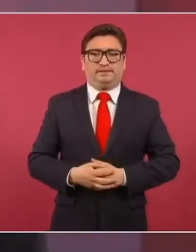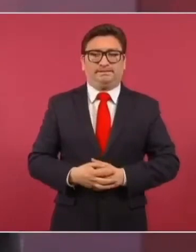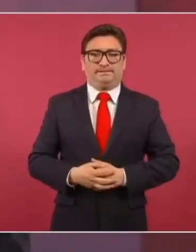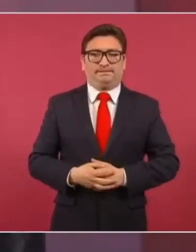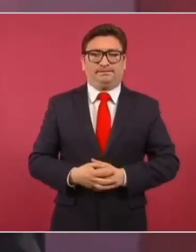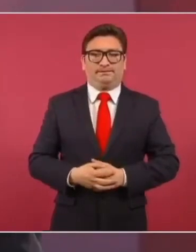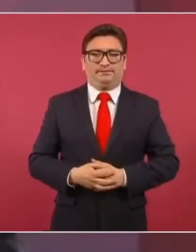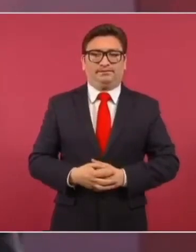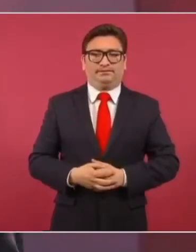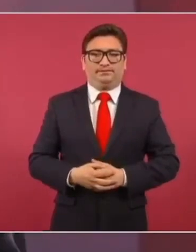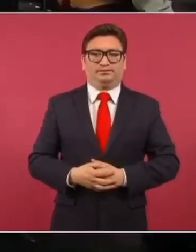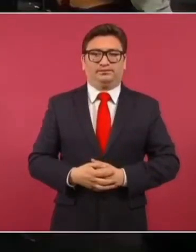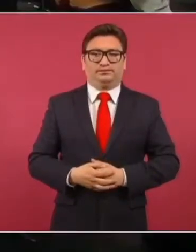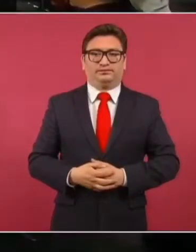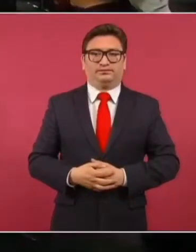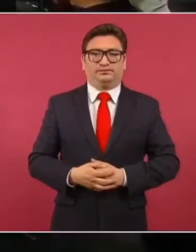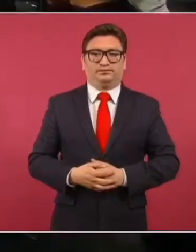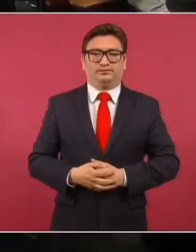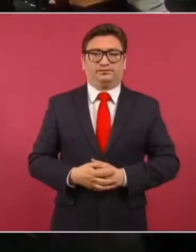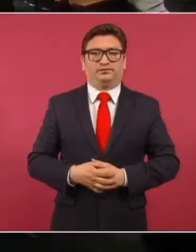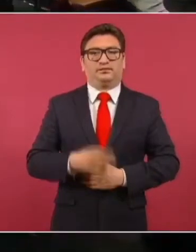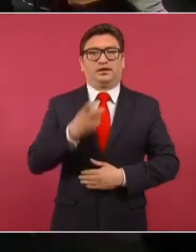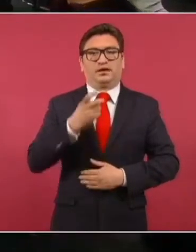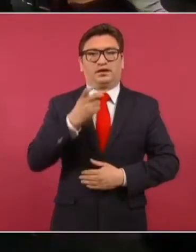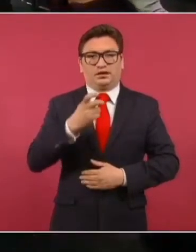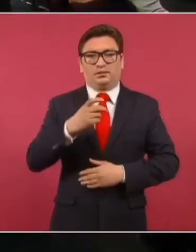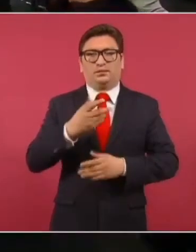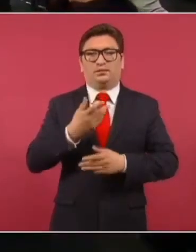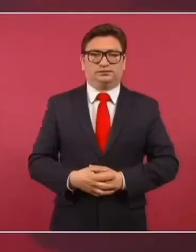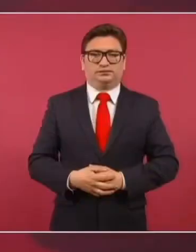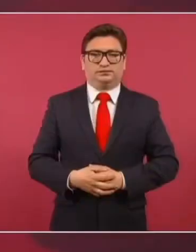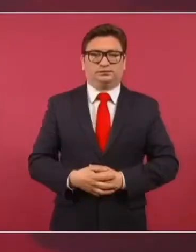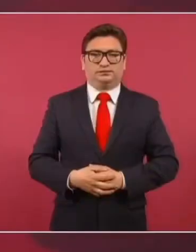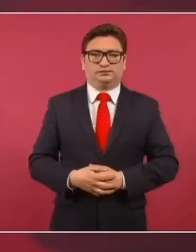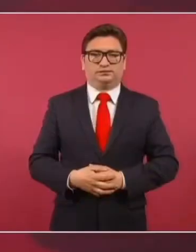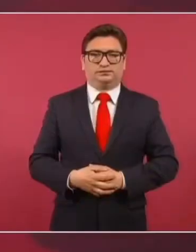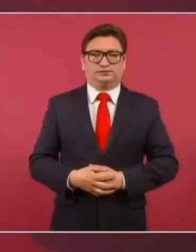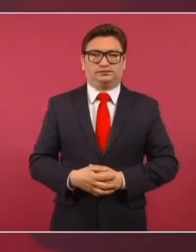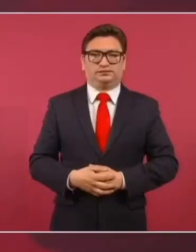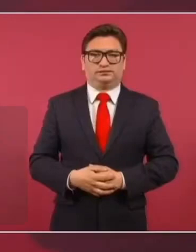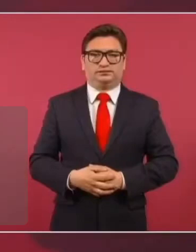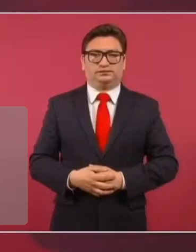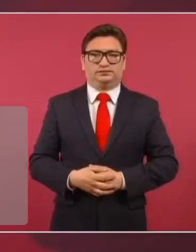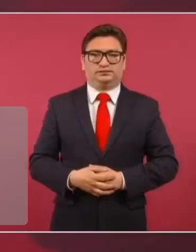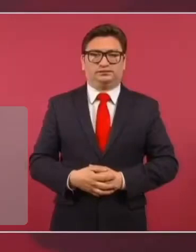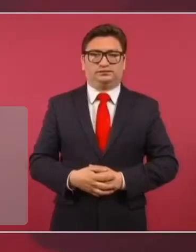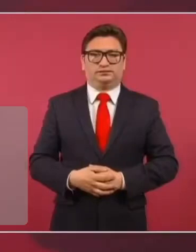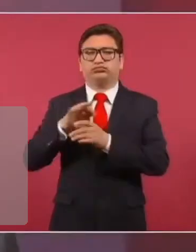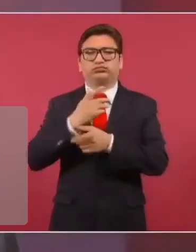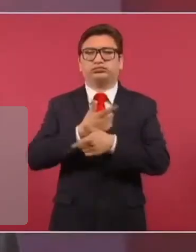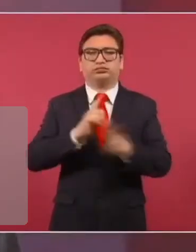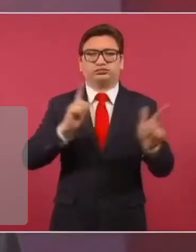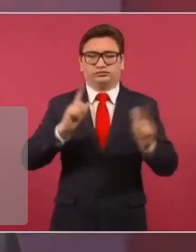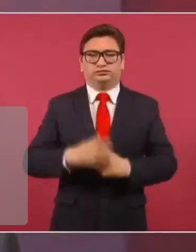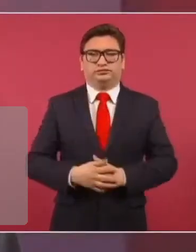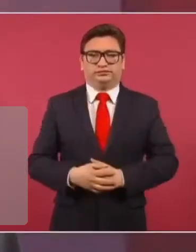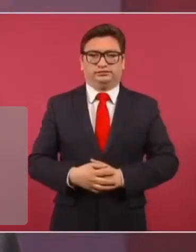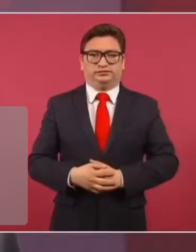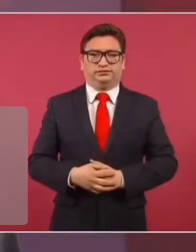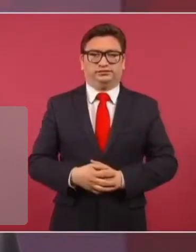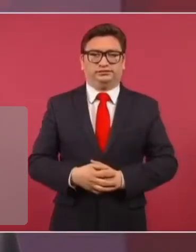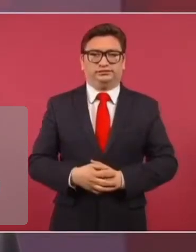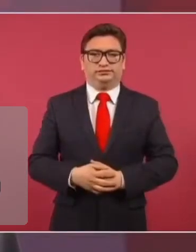Esta es una manera más democrática de elegir, y